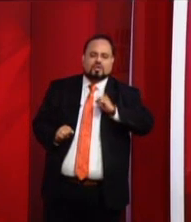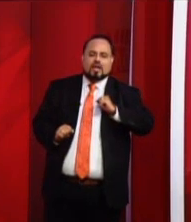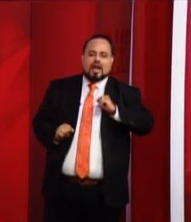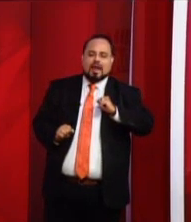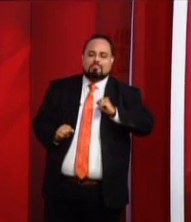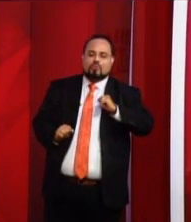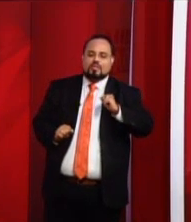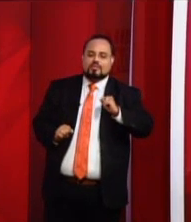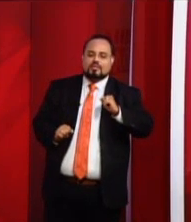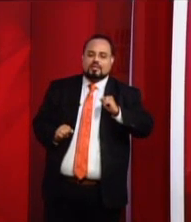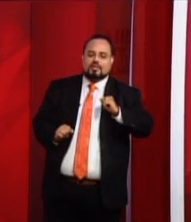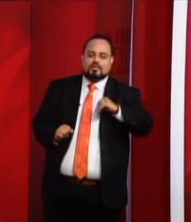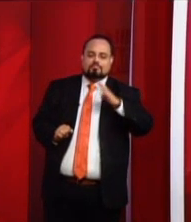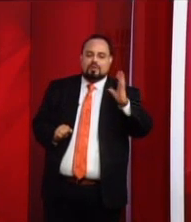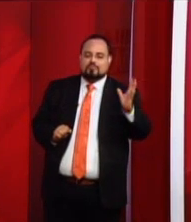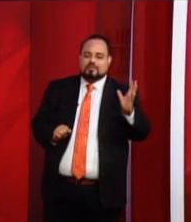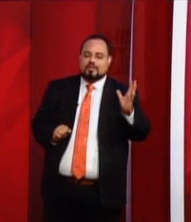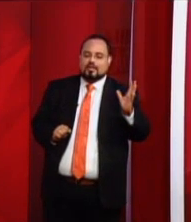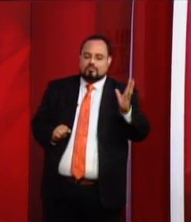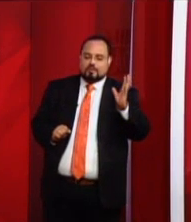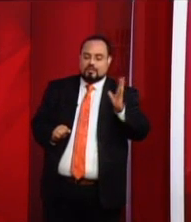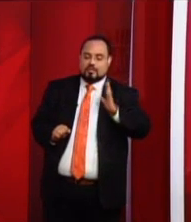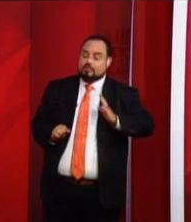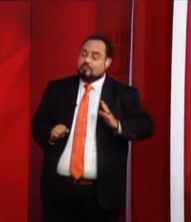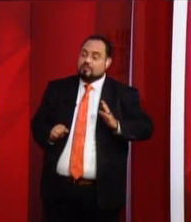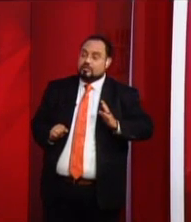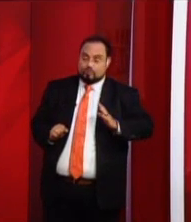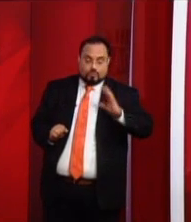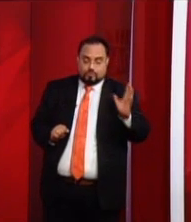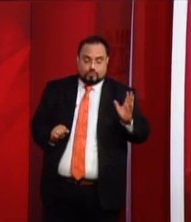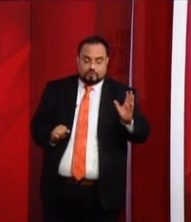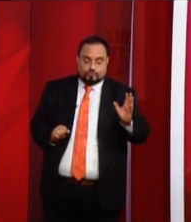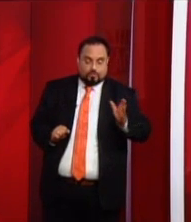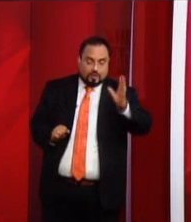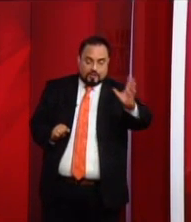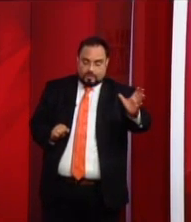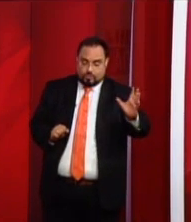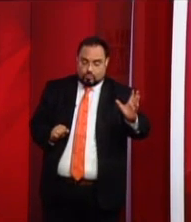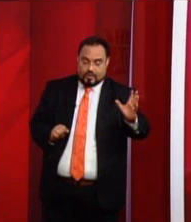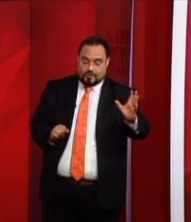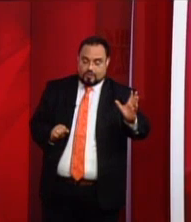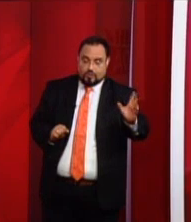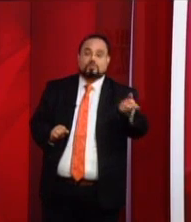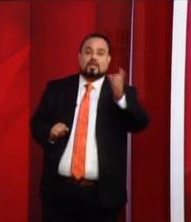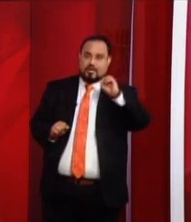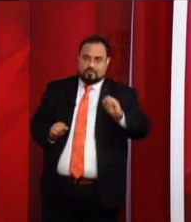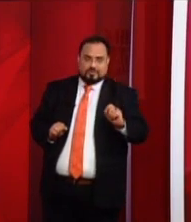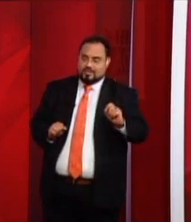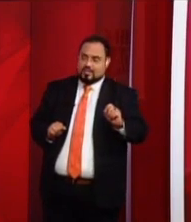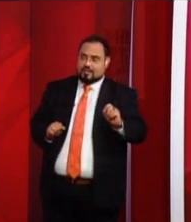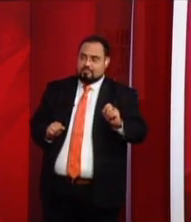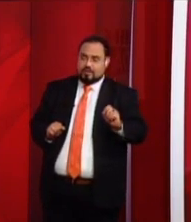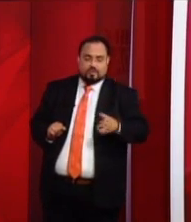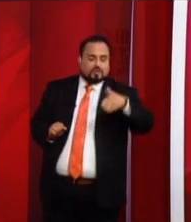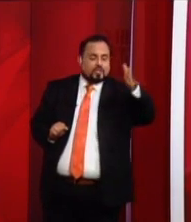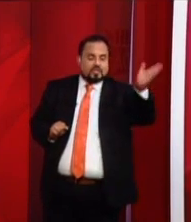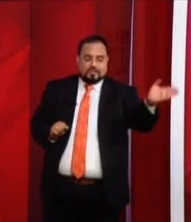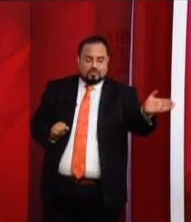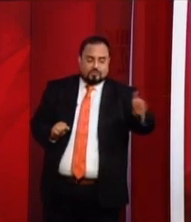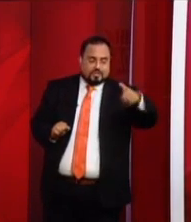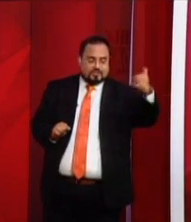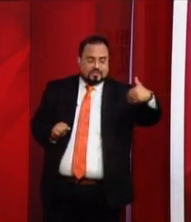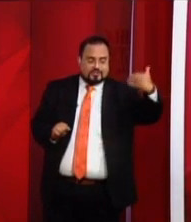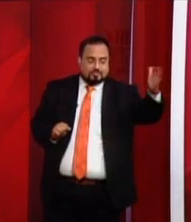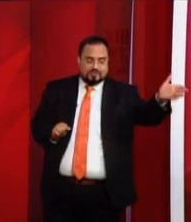recordemos la política implementada en el tema migratorio por donald trump título 42 en qué consistía rápidamente